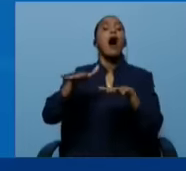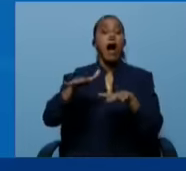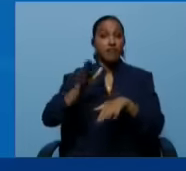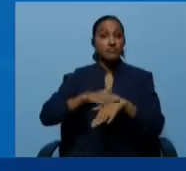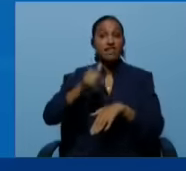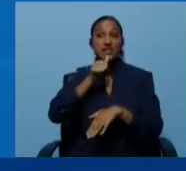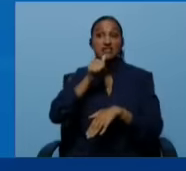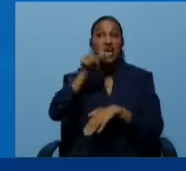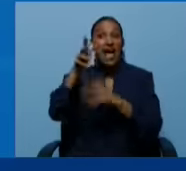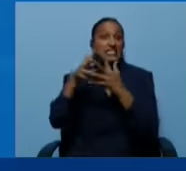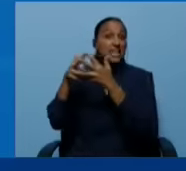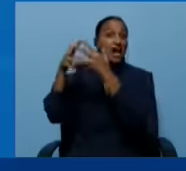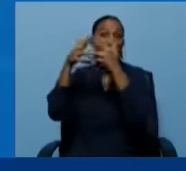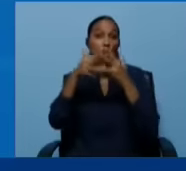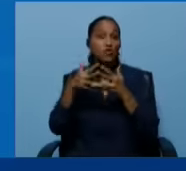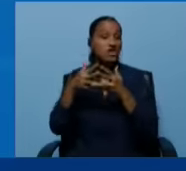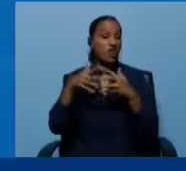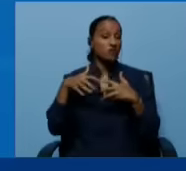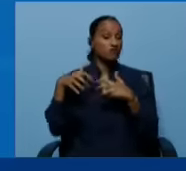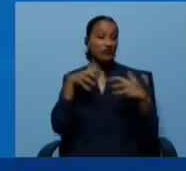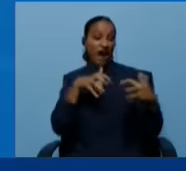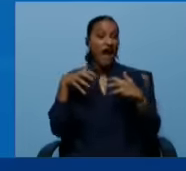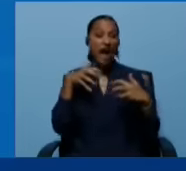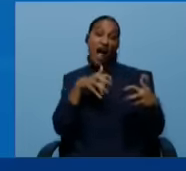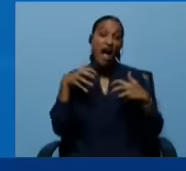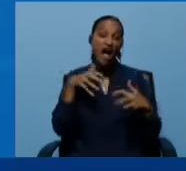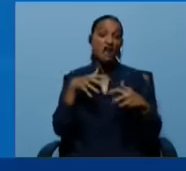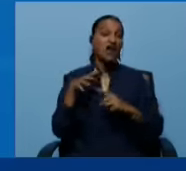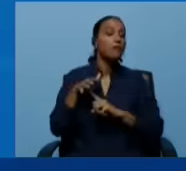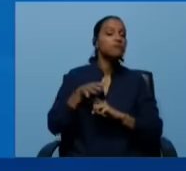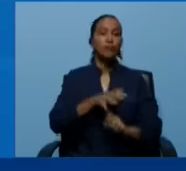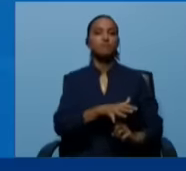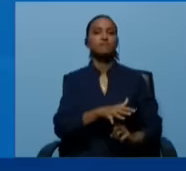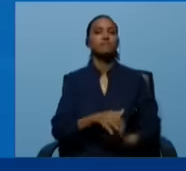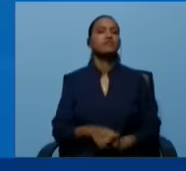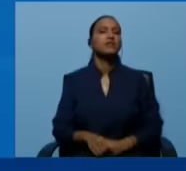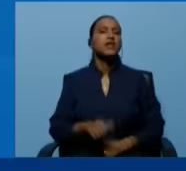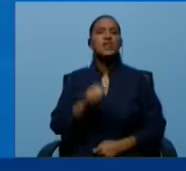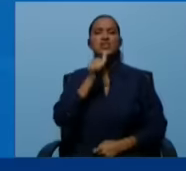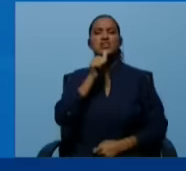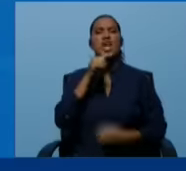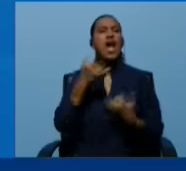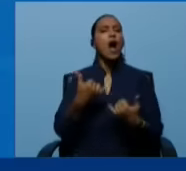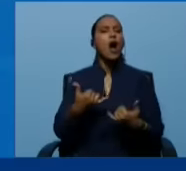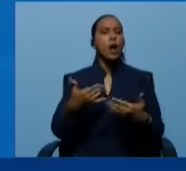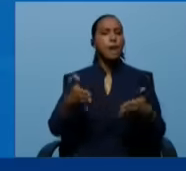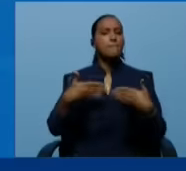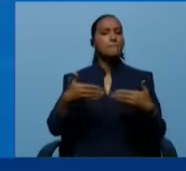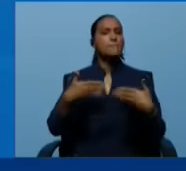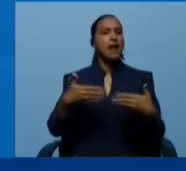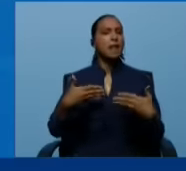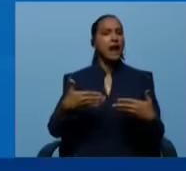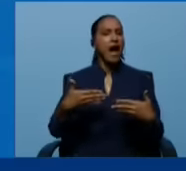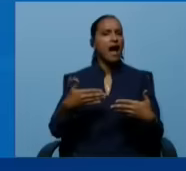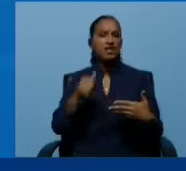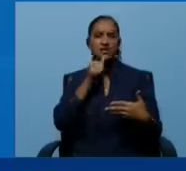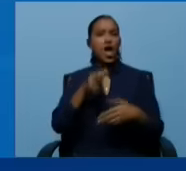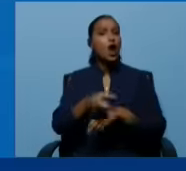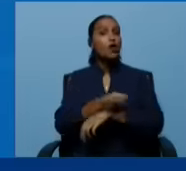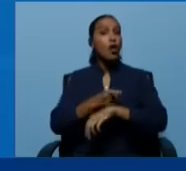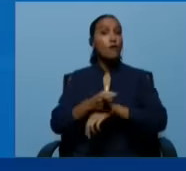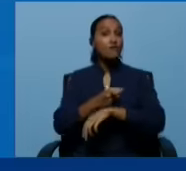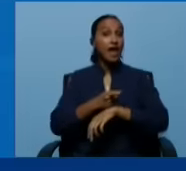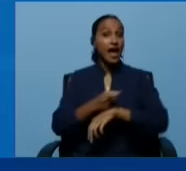Unidos en Panamá. Hoy Panamá la gobiernan los herederos de los que invadieron Panamá,